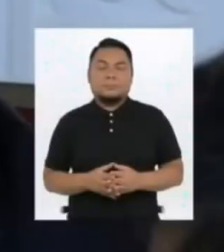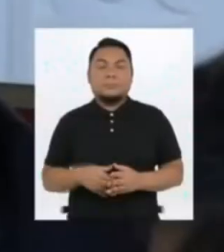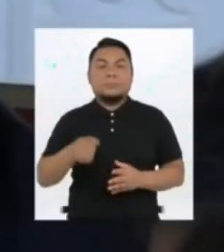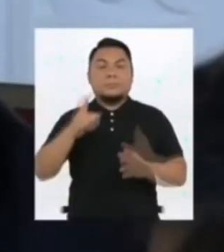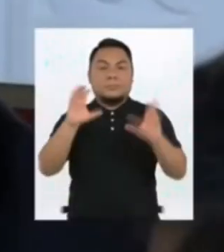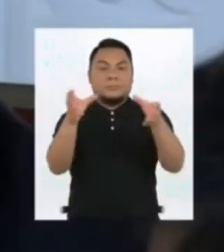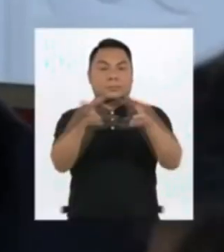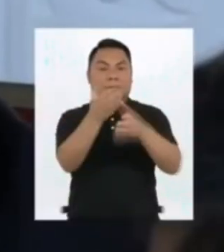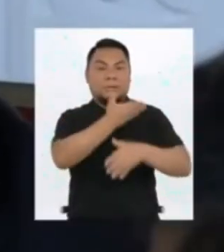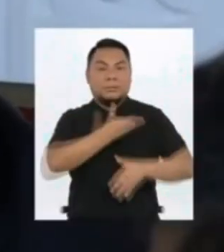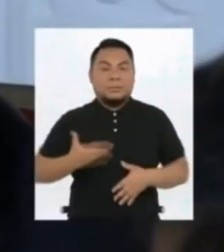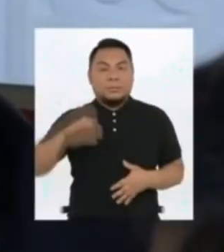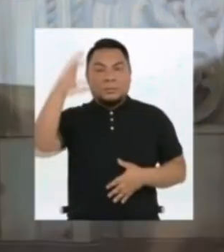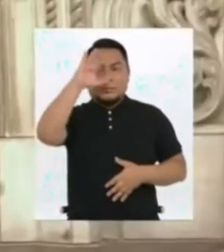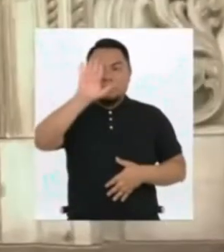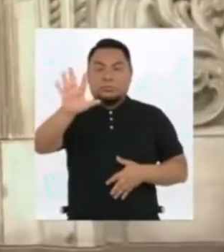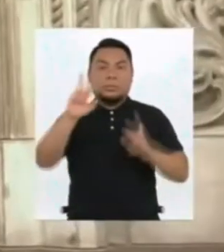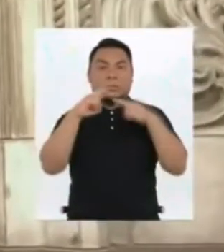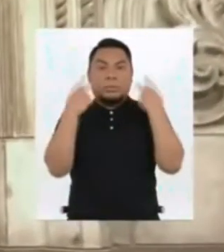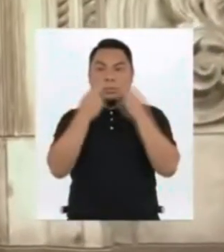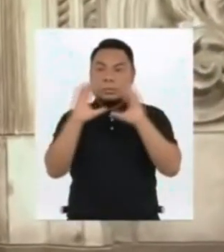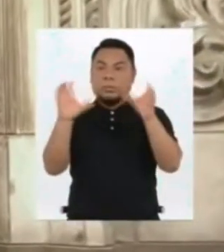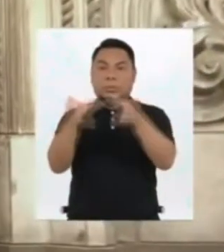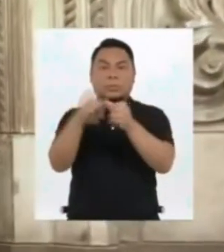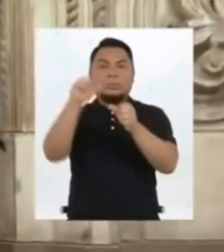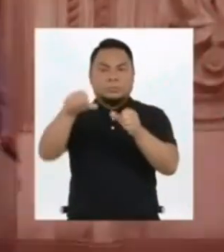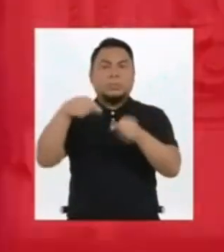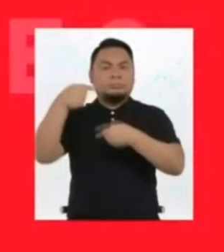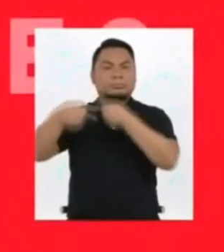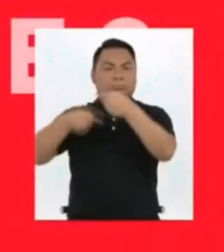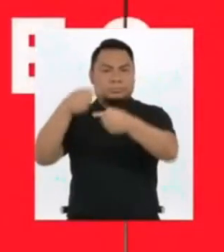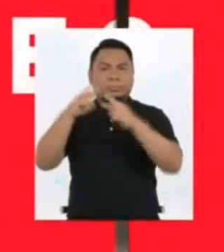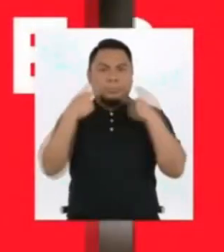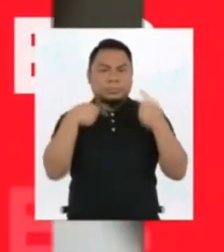Ejecutivo buscará que las reuniones sean periódicas.